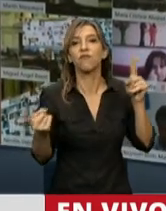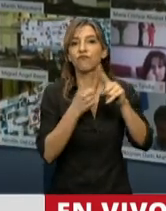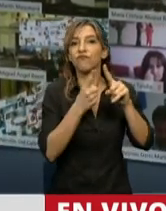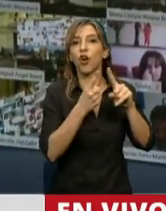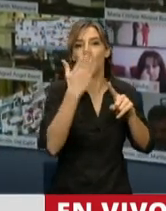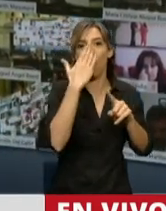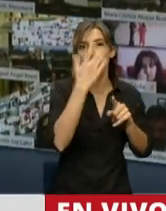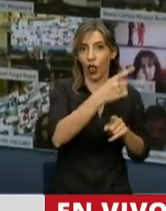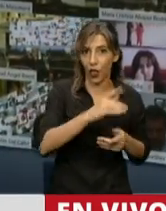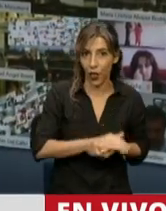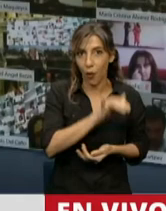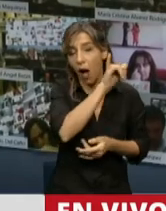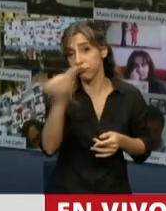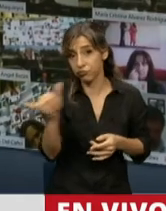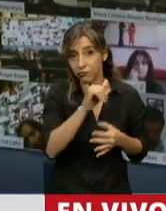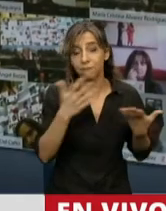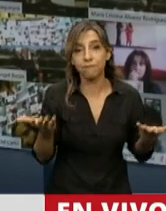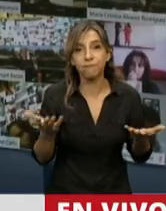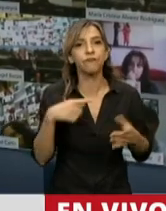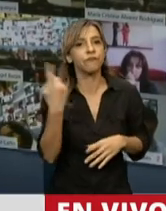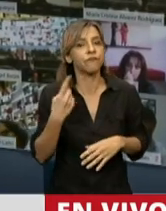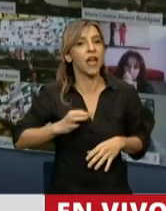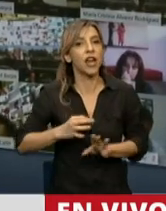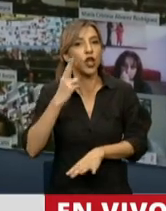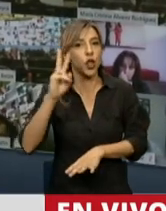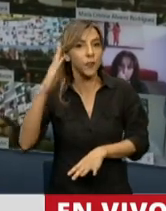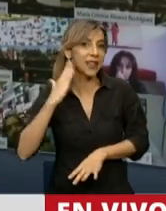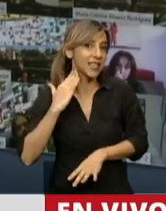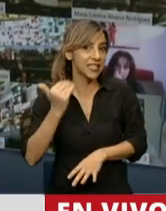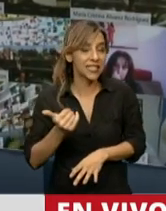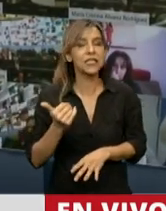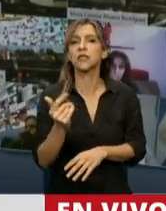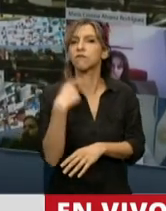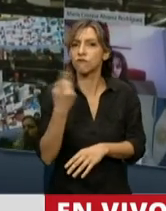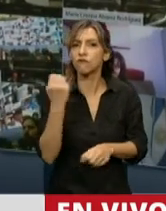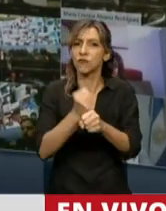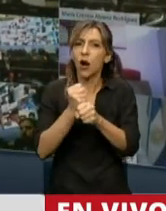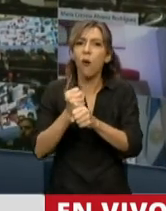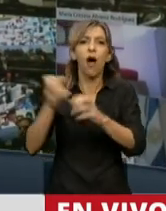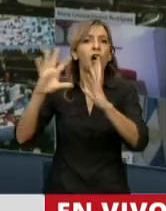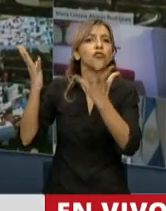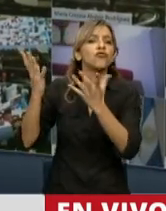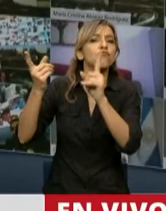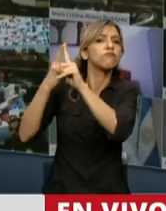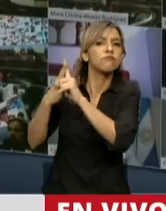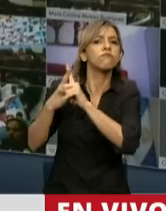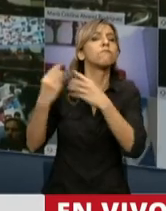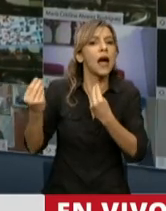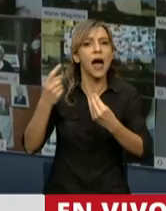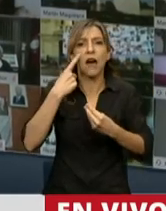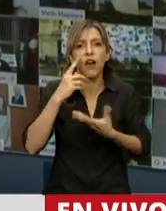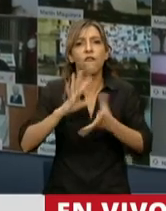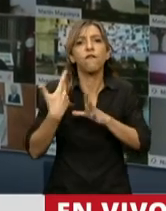Por último, también en el año 2016 se concluye con el trabajo en el ámbito internacional sobre los límites exteriores de nuestra